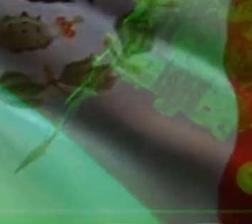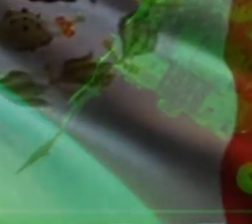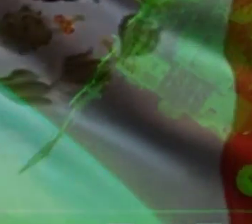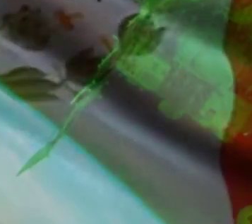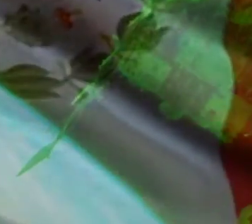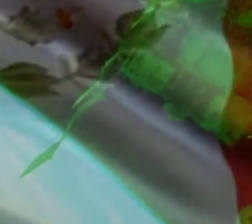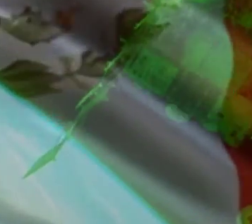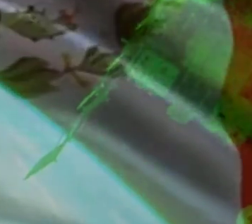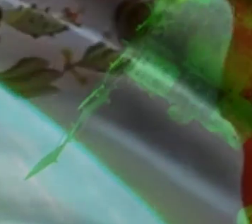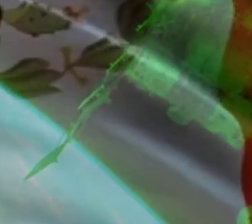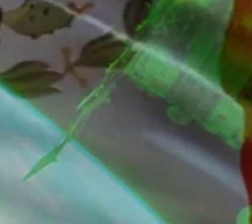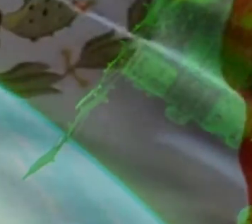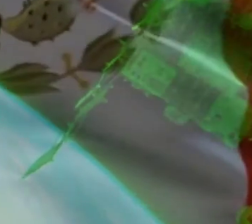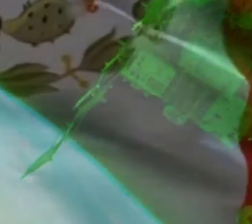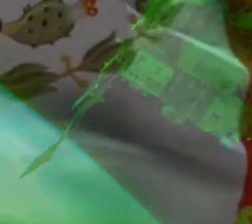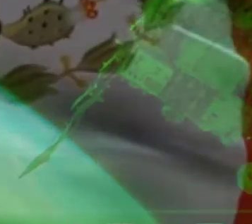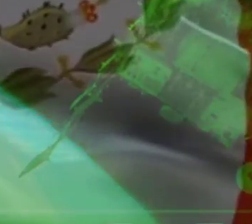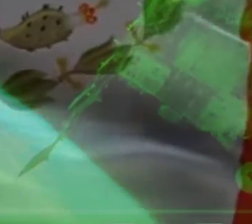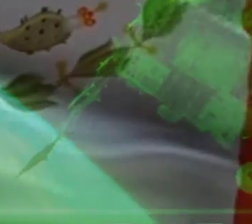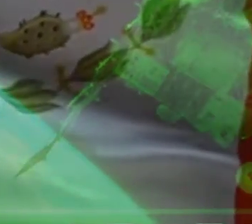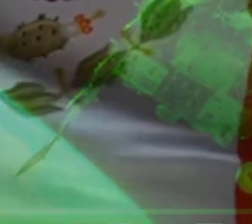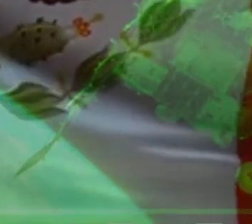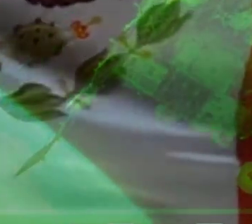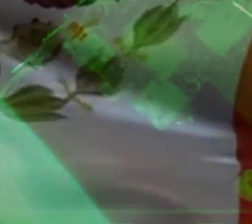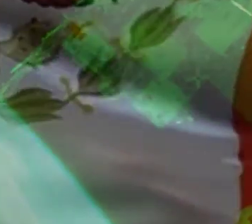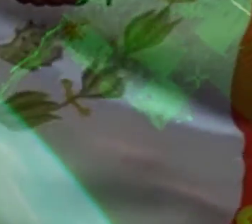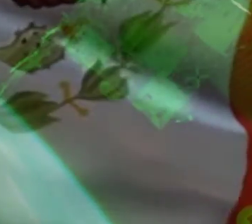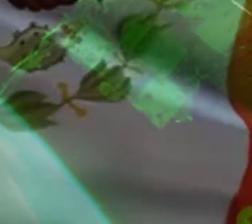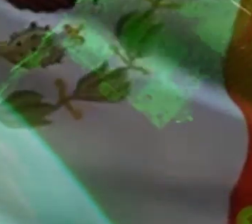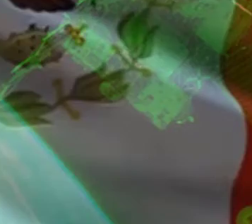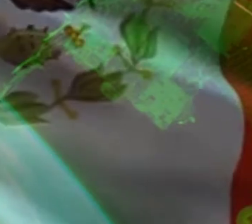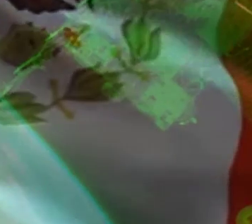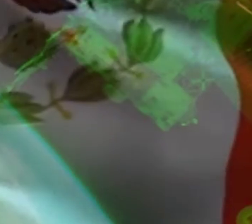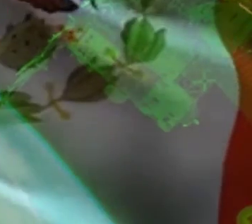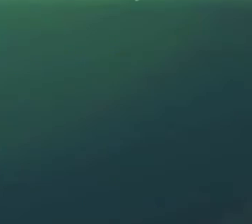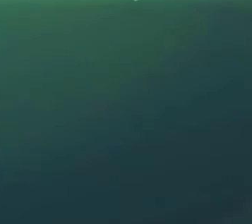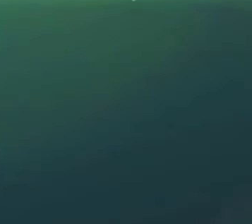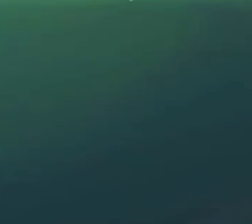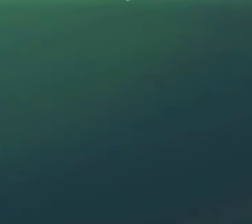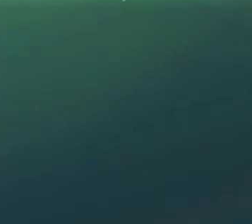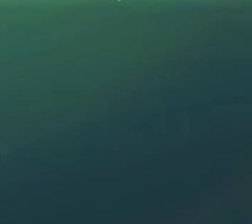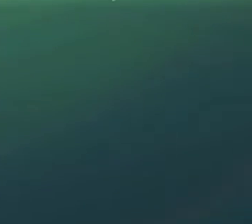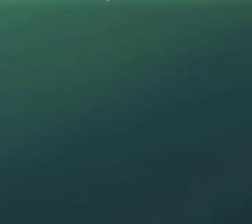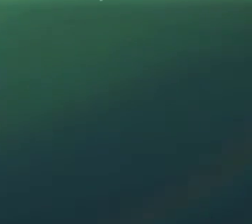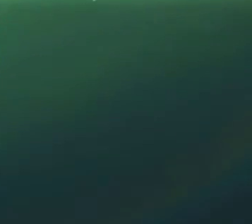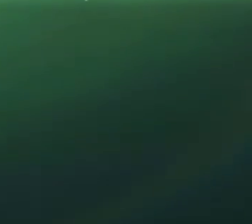horas, siempre para que permanezcan lo mejor informadas, lo mejor informadas.